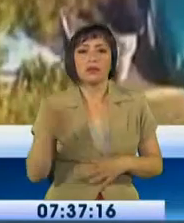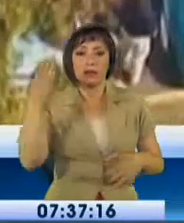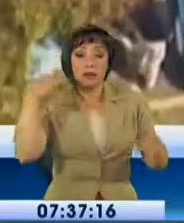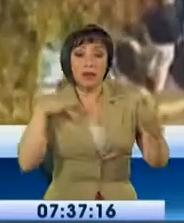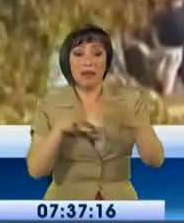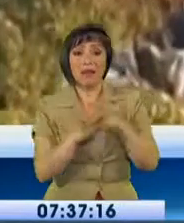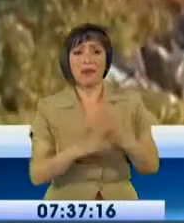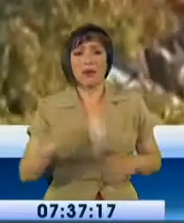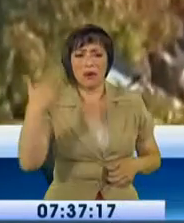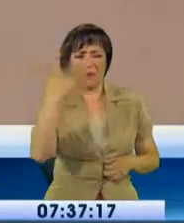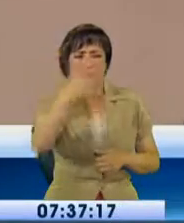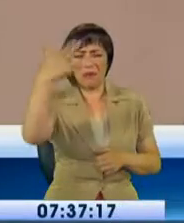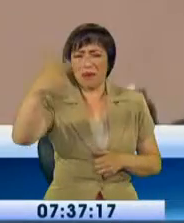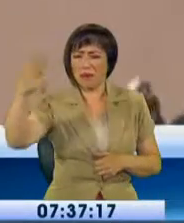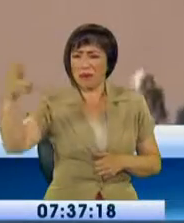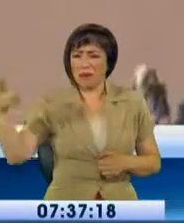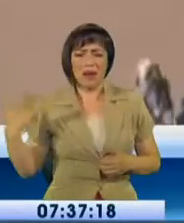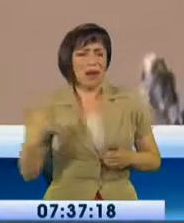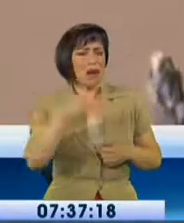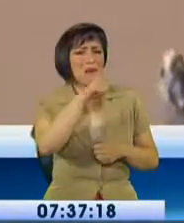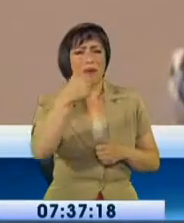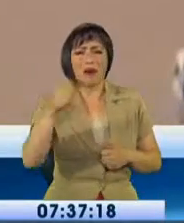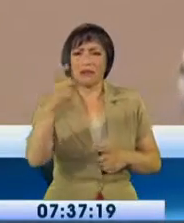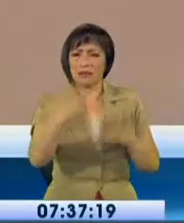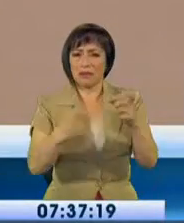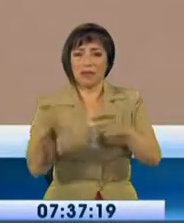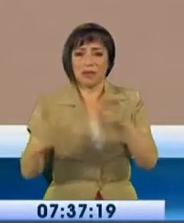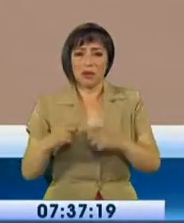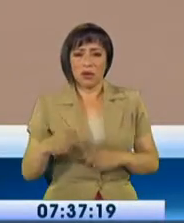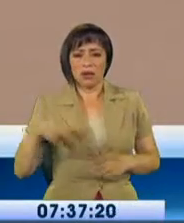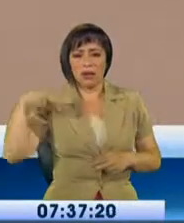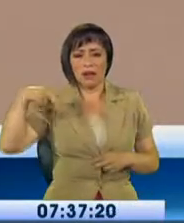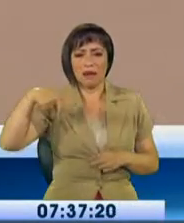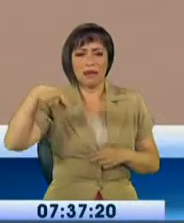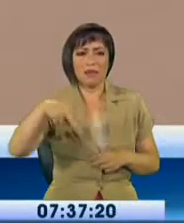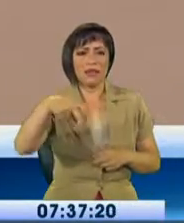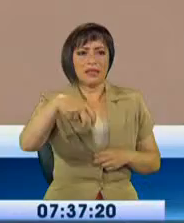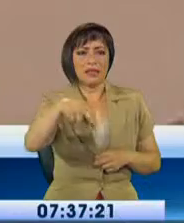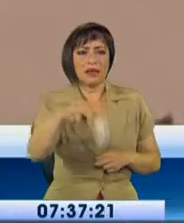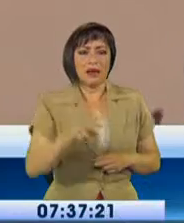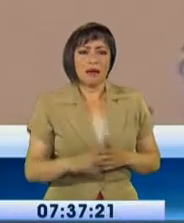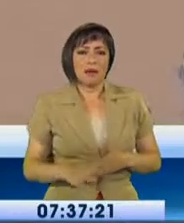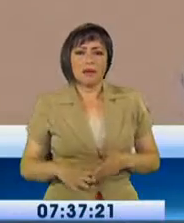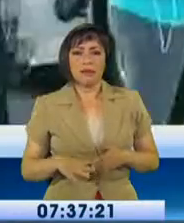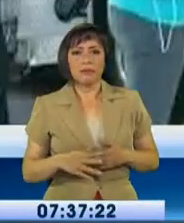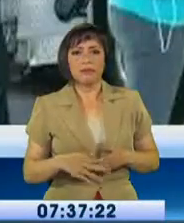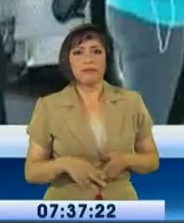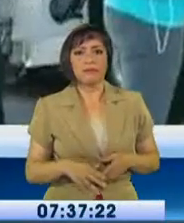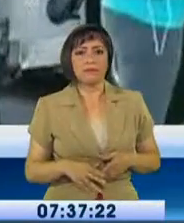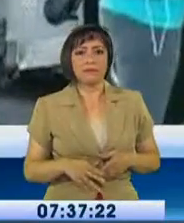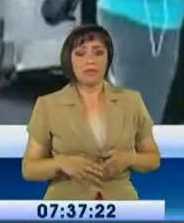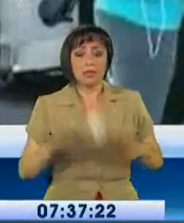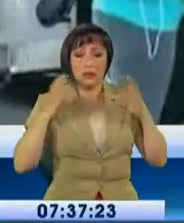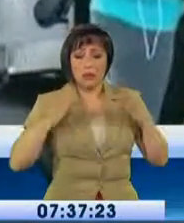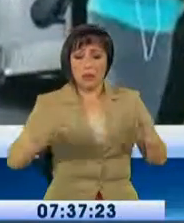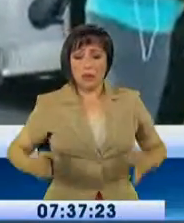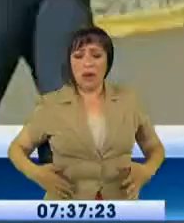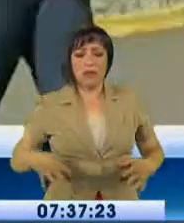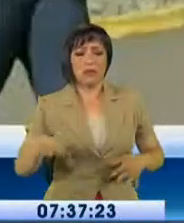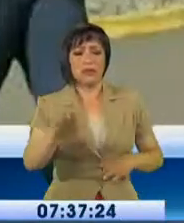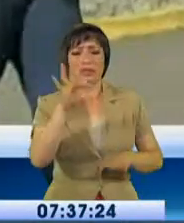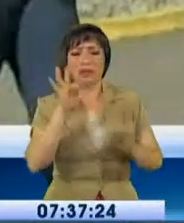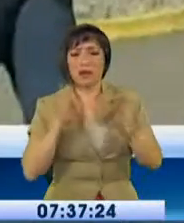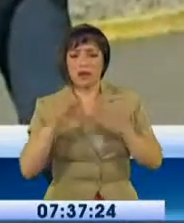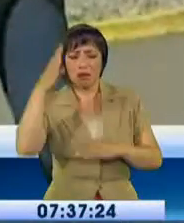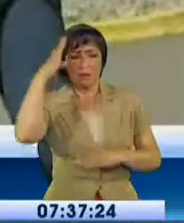comenzó a disparar indiscriminadamente mientras avanzaba por el centro de estudios. Los cuerpos fueron encontrados por